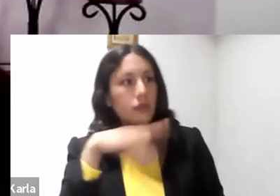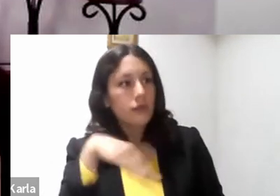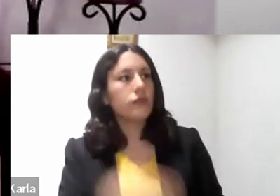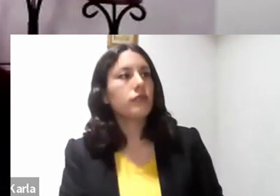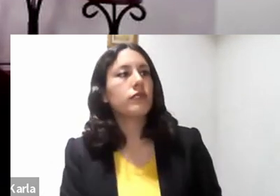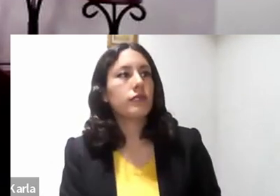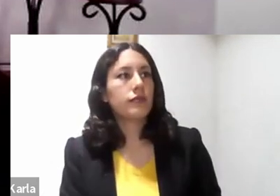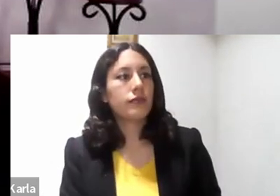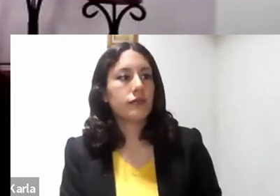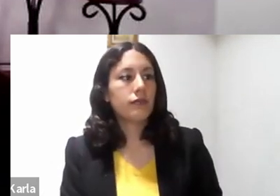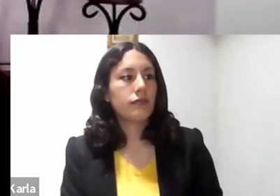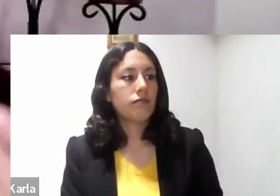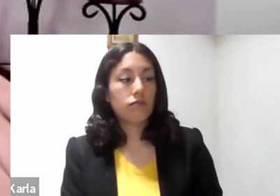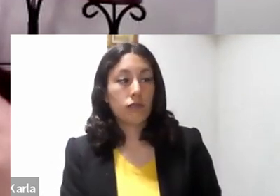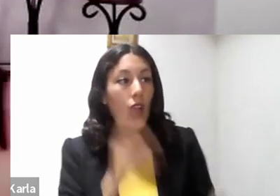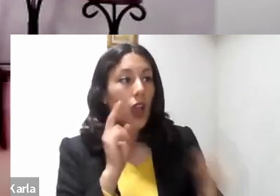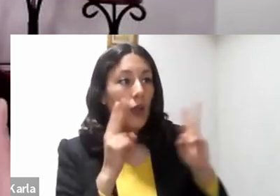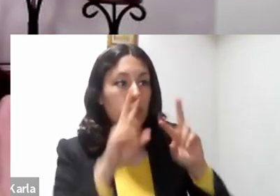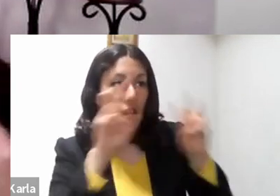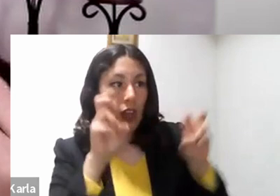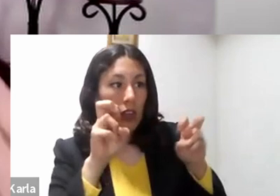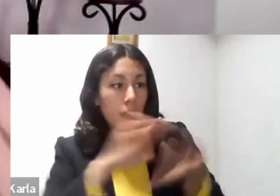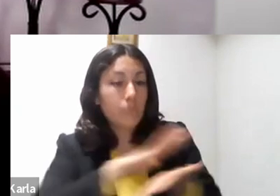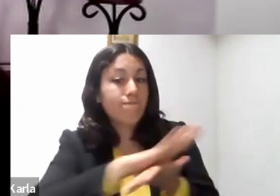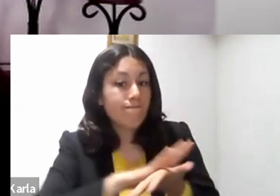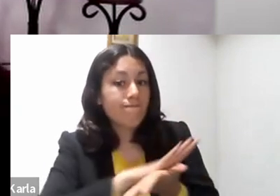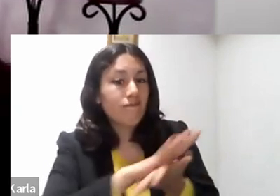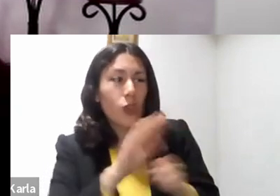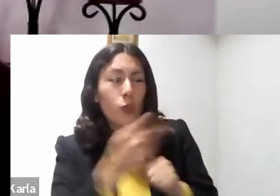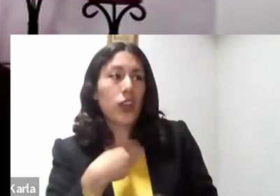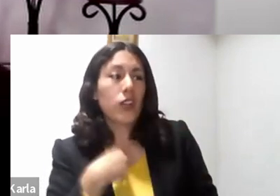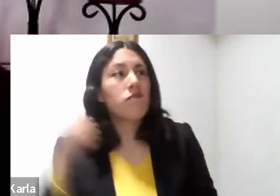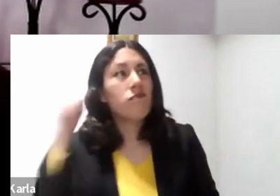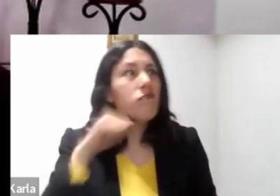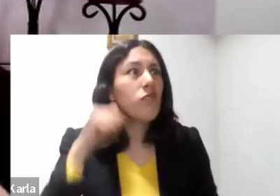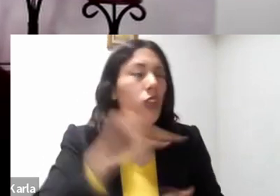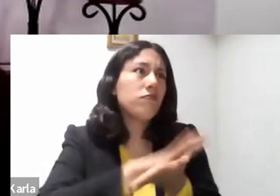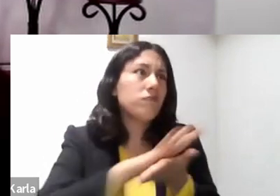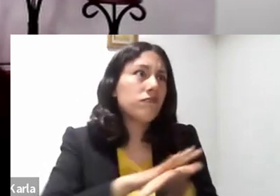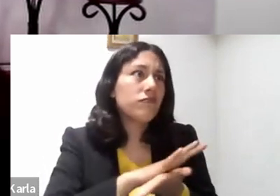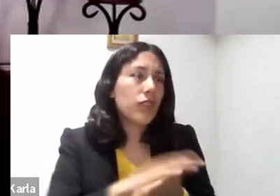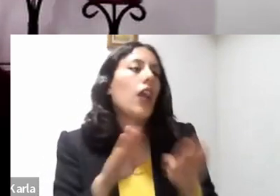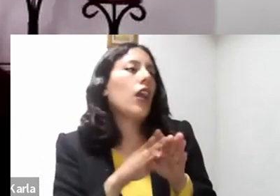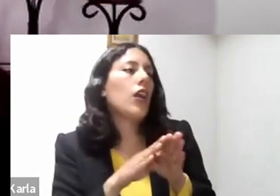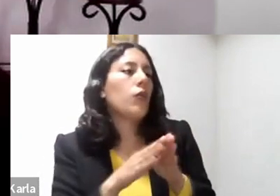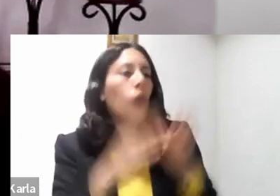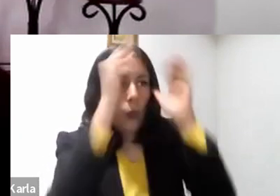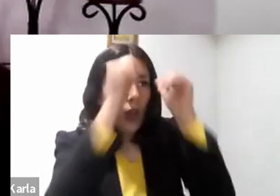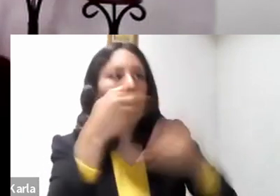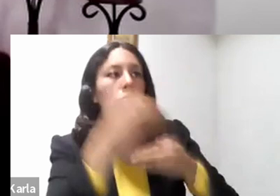de lavar los platos porque siempre me toca a mí y me parece algo injusto y como le vamos a hacer de aquí en delante no